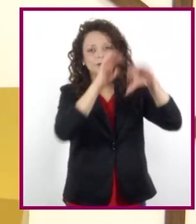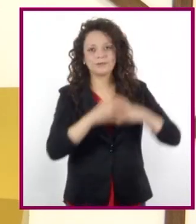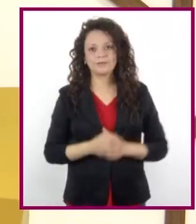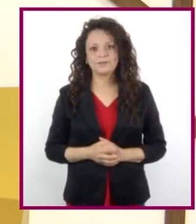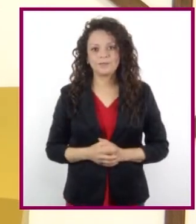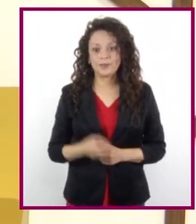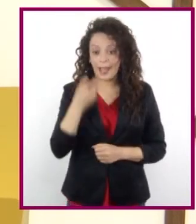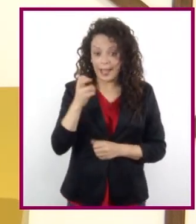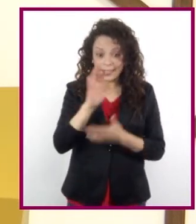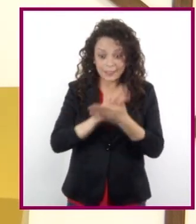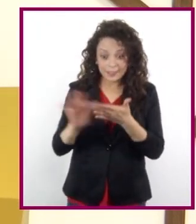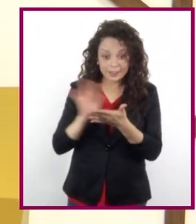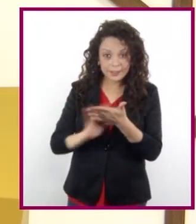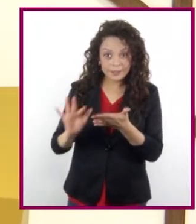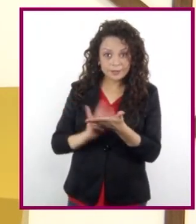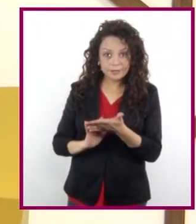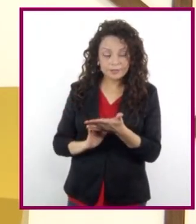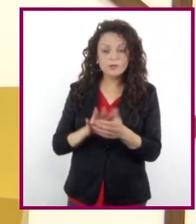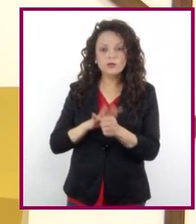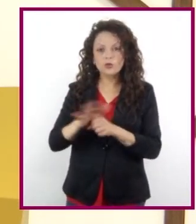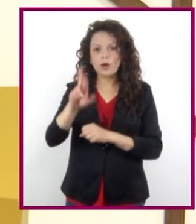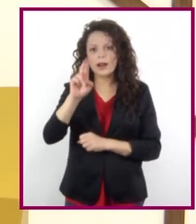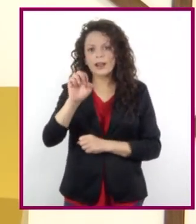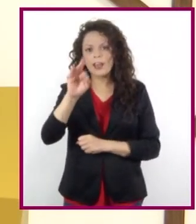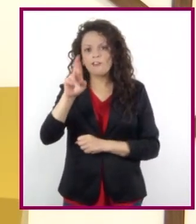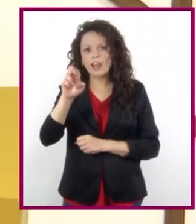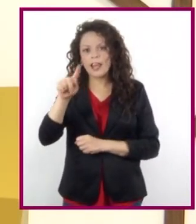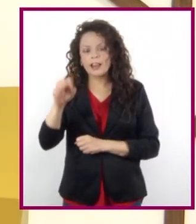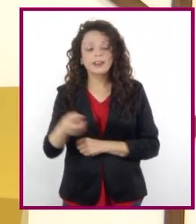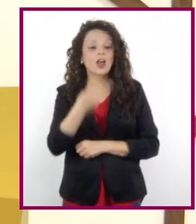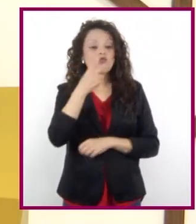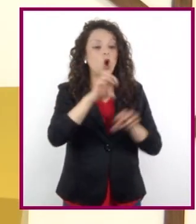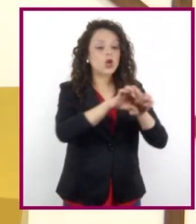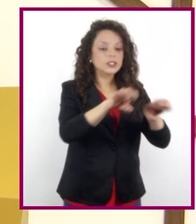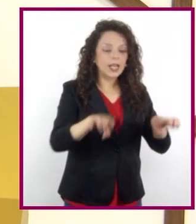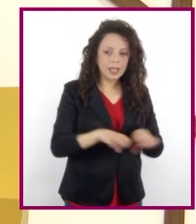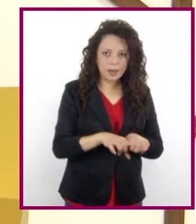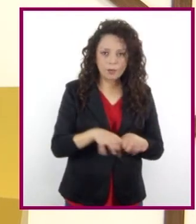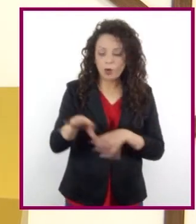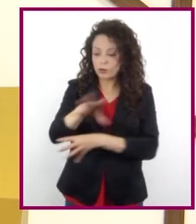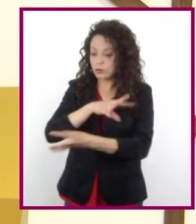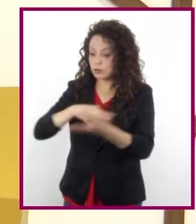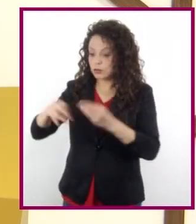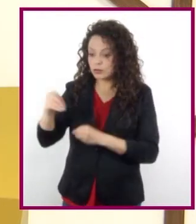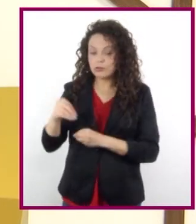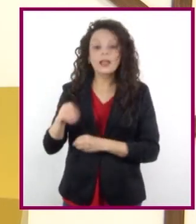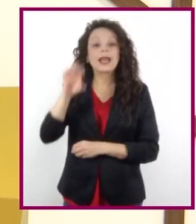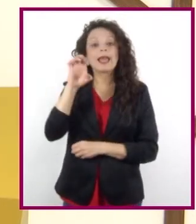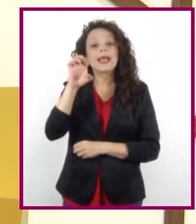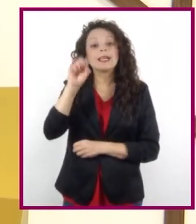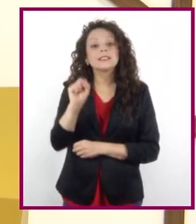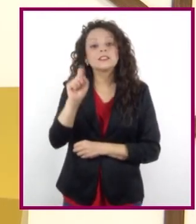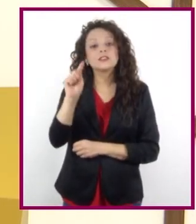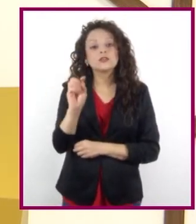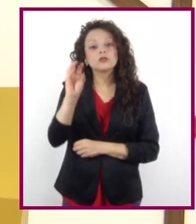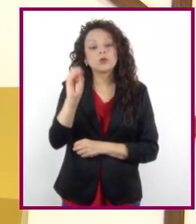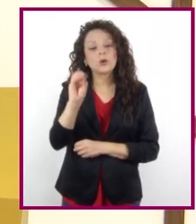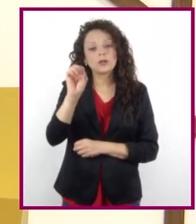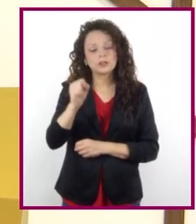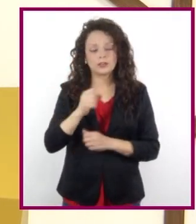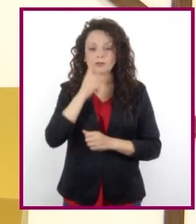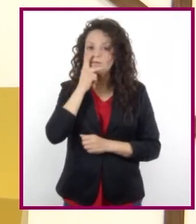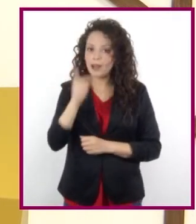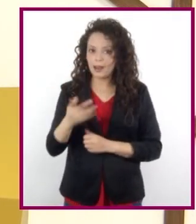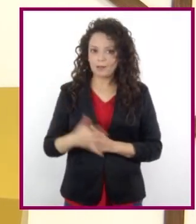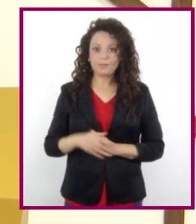En esta lectura, el referente es dos equipos y la sustitución es estos. Como observamos